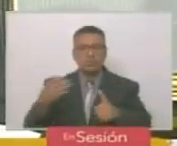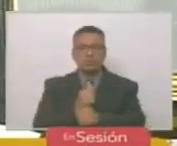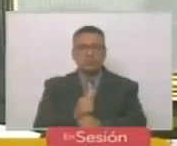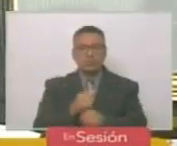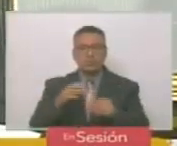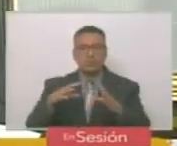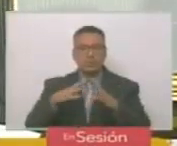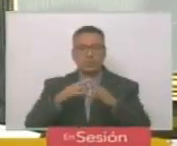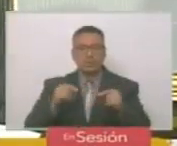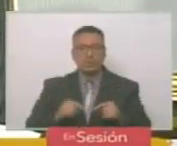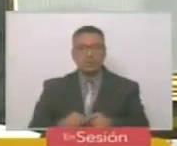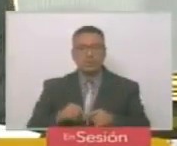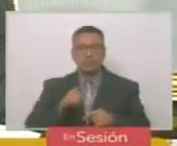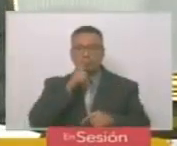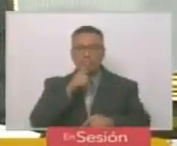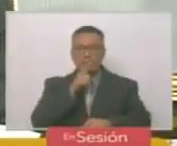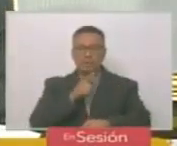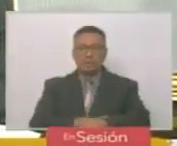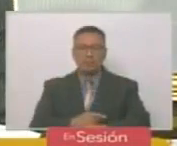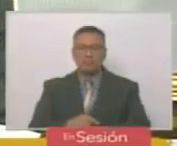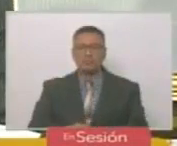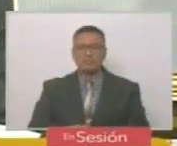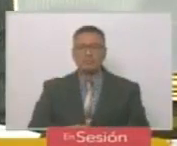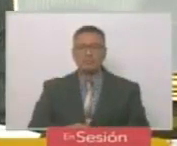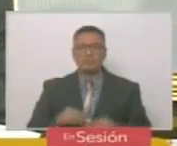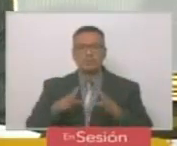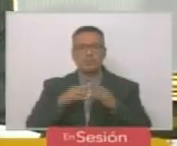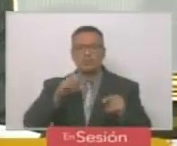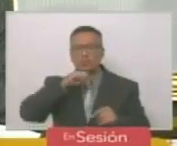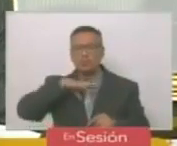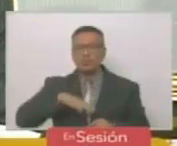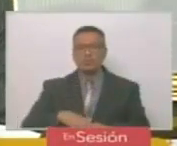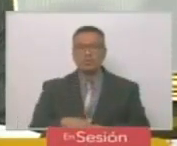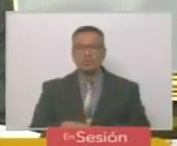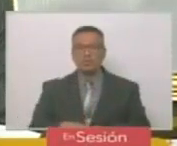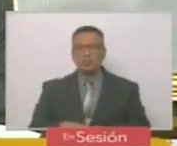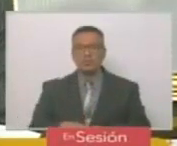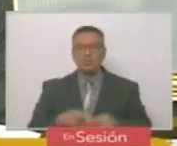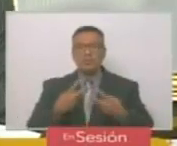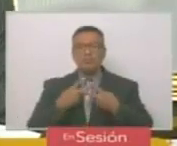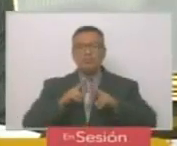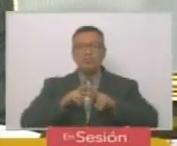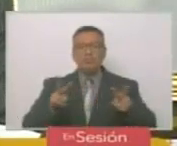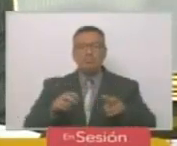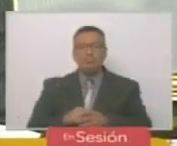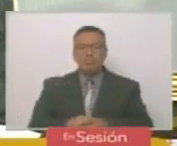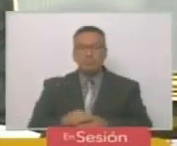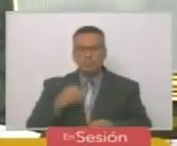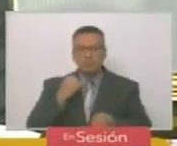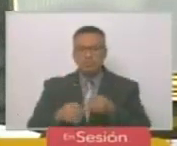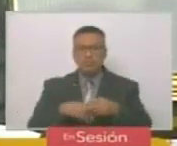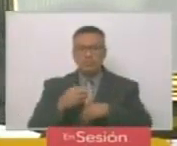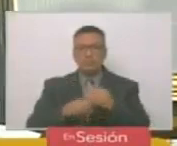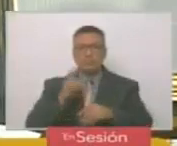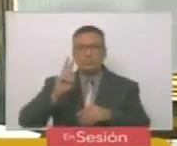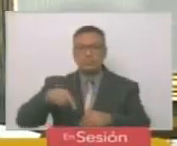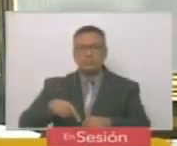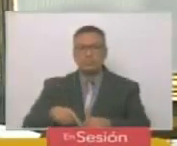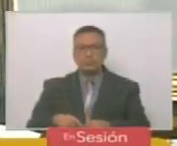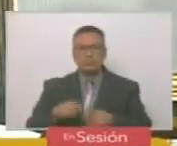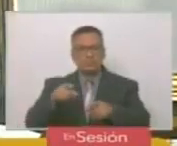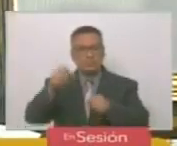fines bastardos. Toda victoria de la paz termina siendo también una